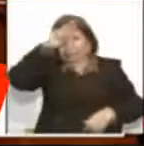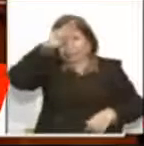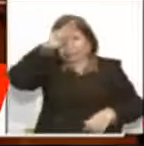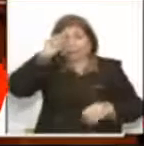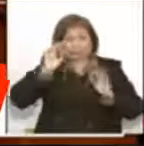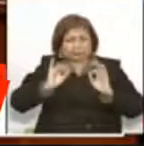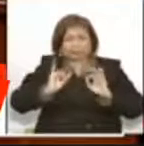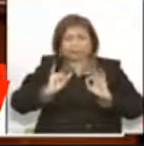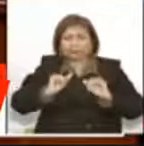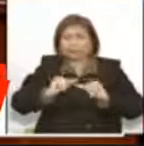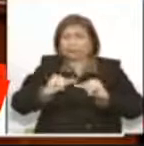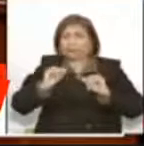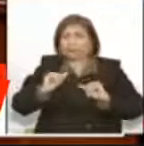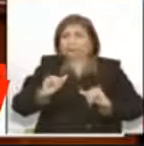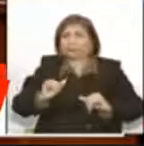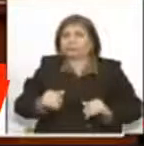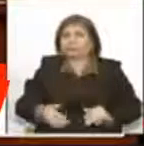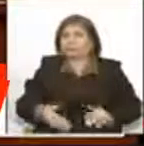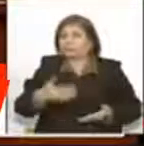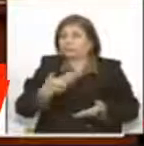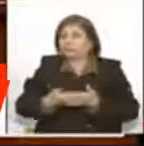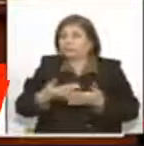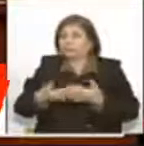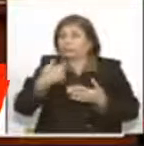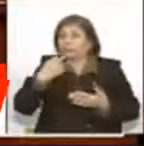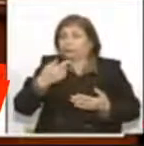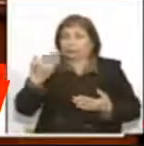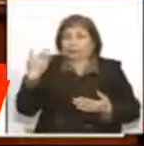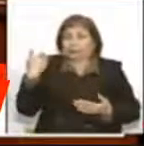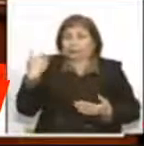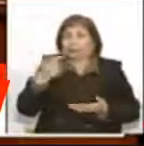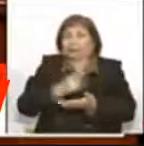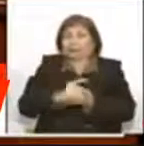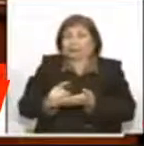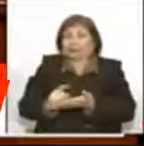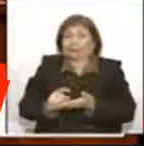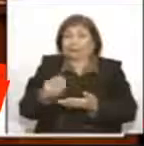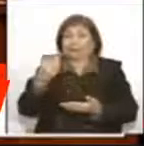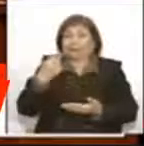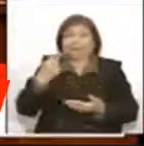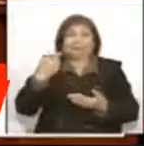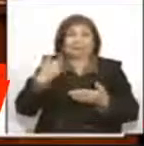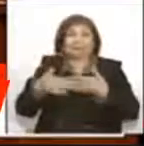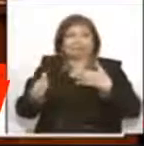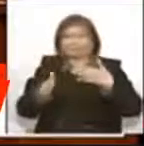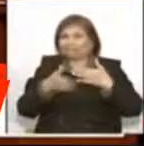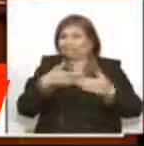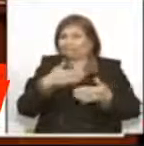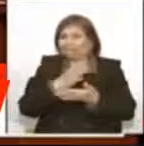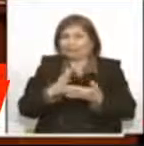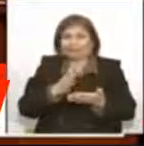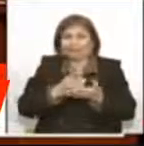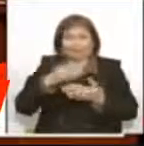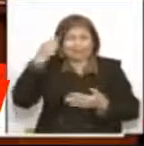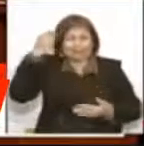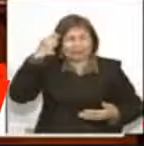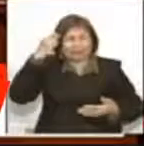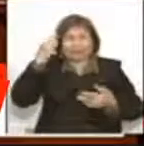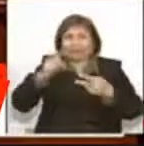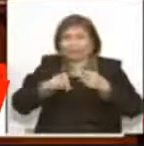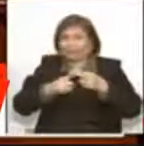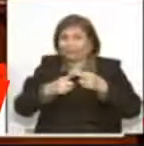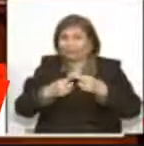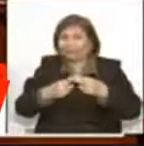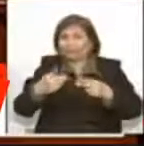mantenga intacta. Como prueba de ello, la semana pasada, a pesar del contexto político